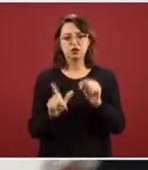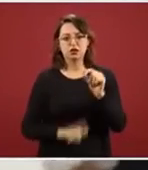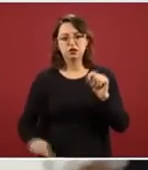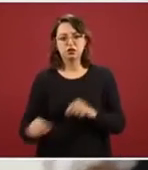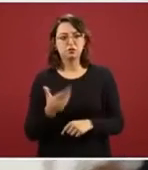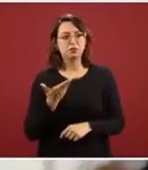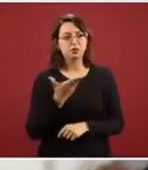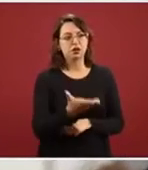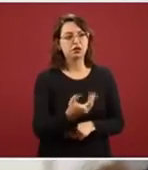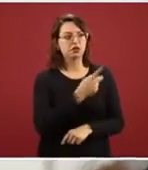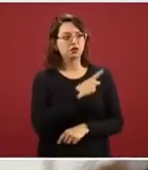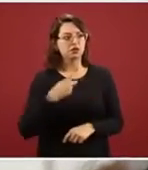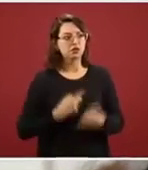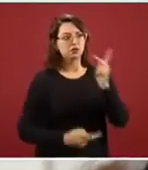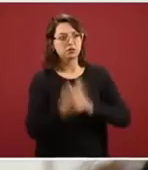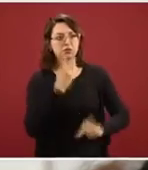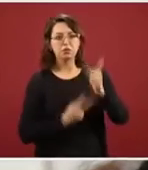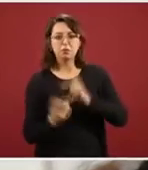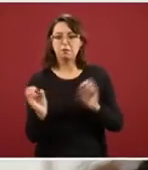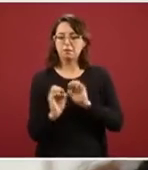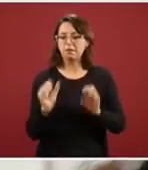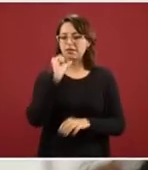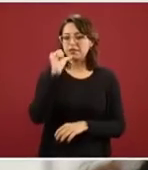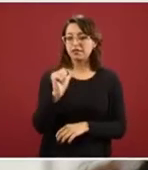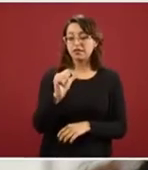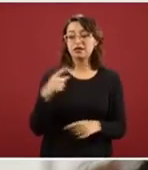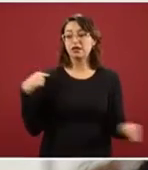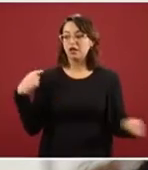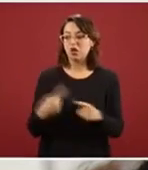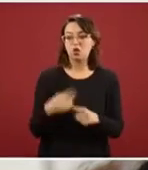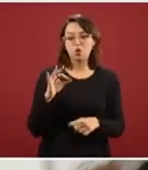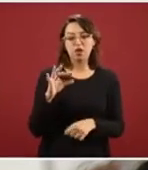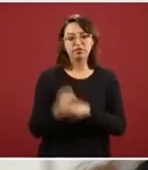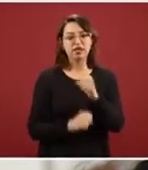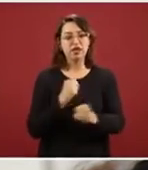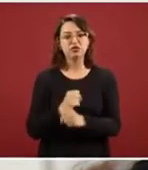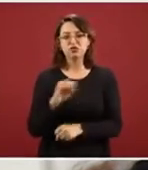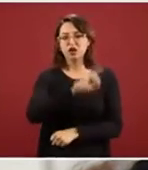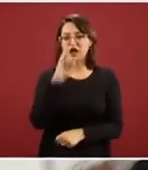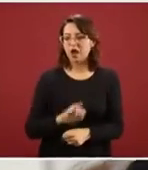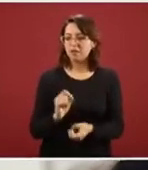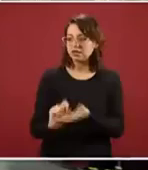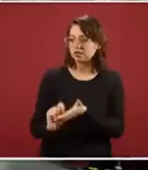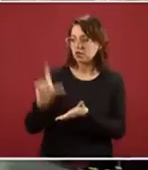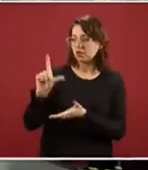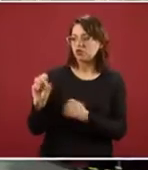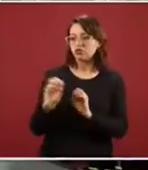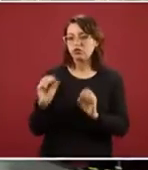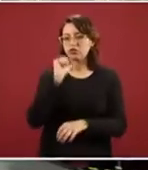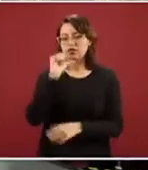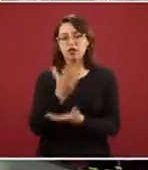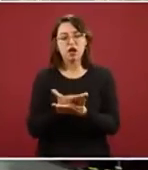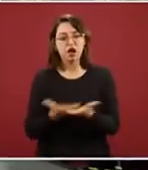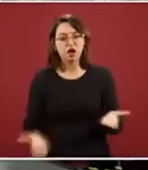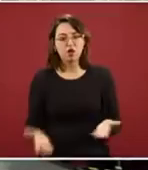45 o 40 años se aumentó el 20% del salario de los trabajadores. Sí,